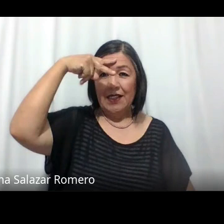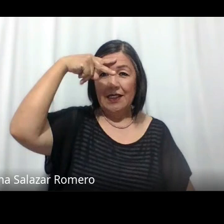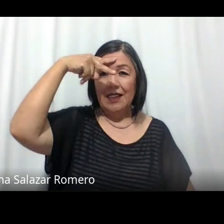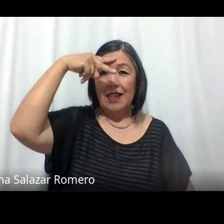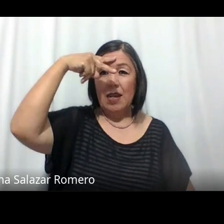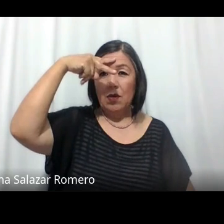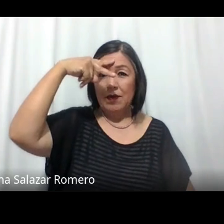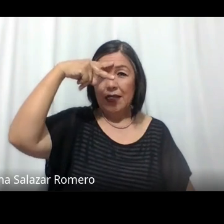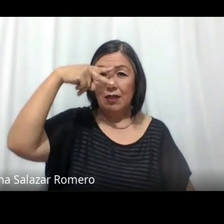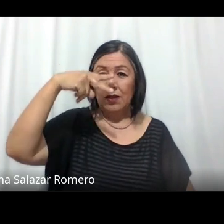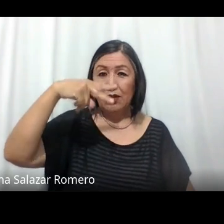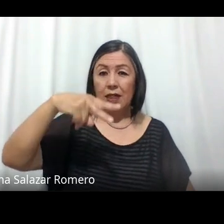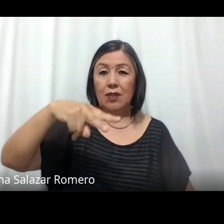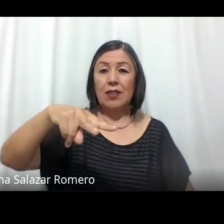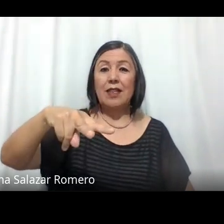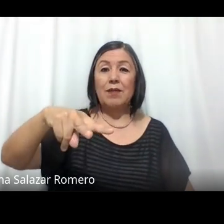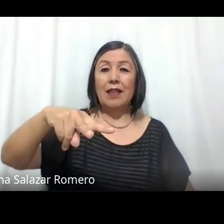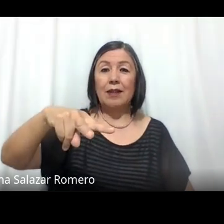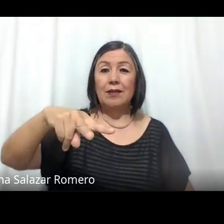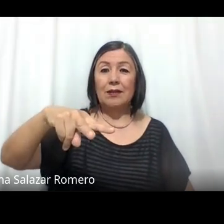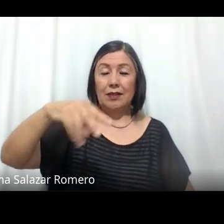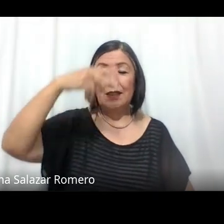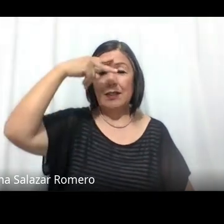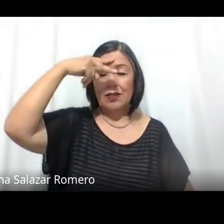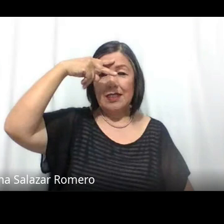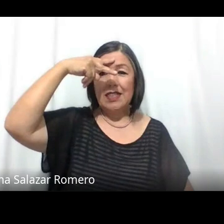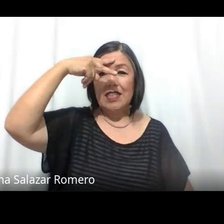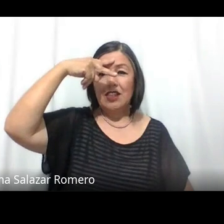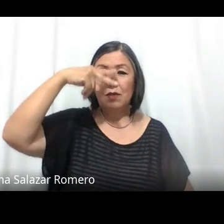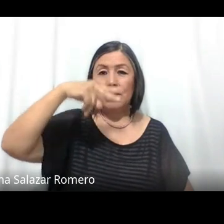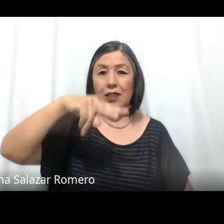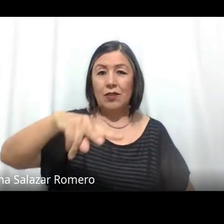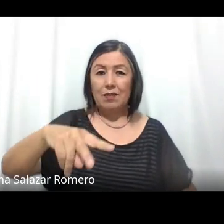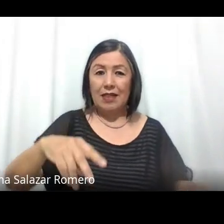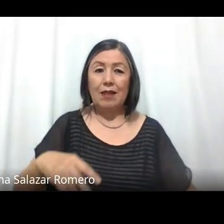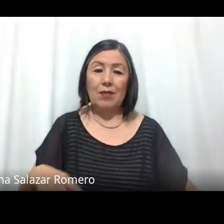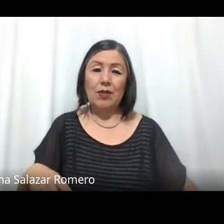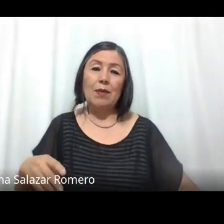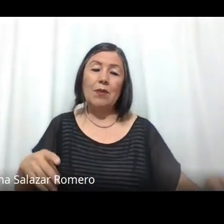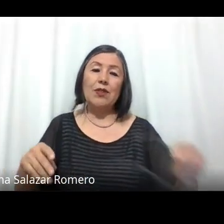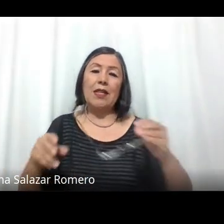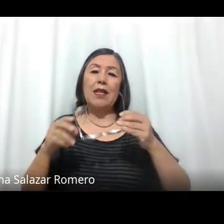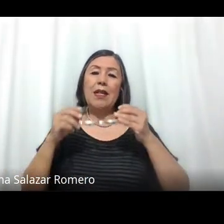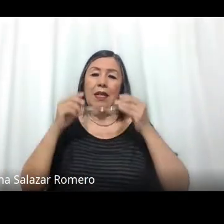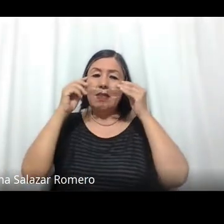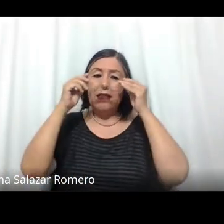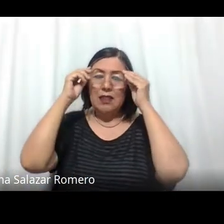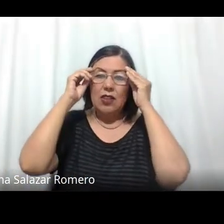en la frente, el movimiento y dónde termina. ¿Sí? Entonces, inicio, movimiento, termina. Por eso hablamos